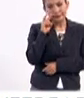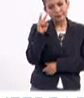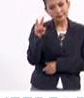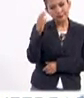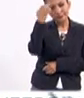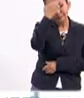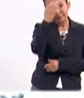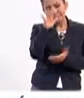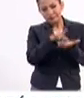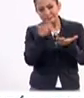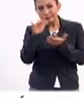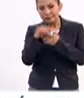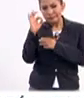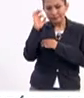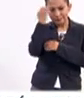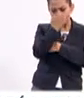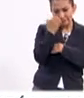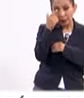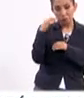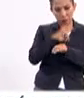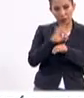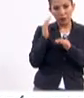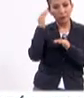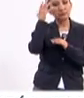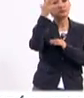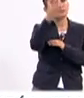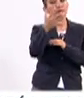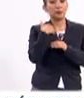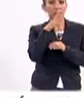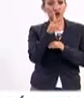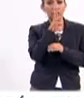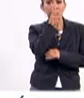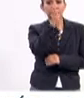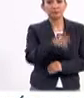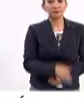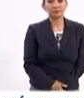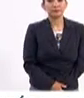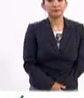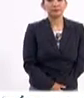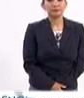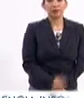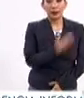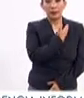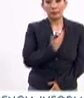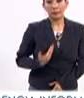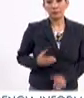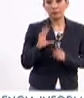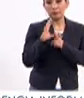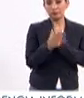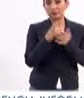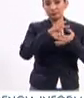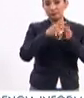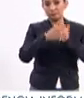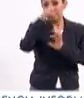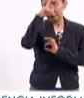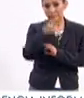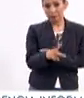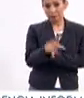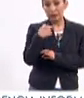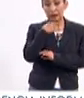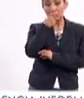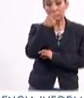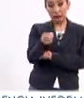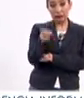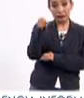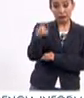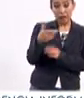pues nos dan la expectativa de que podamos aspirar a mejores resultados. El presidente del Comité Olímpico Mexicano